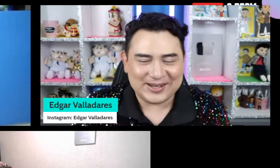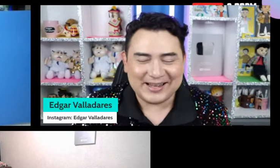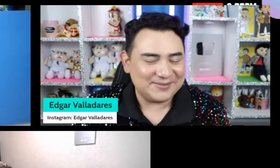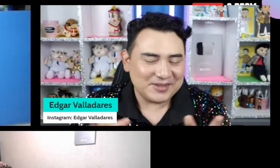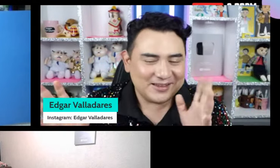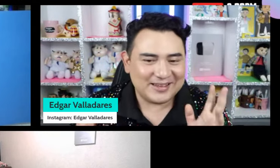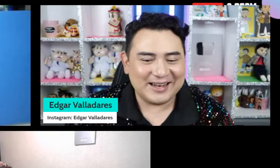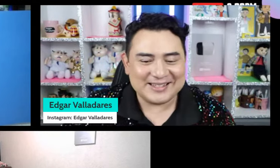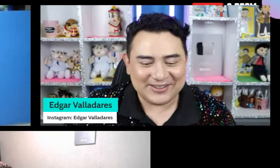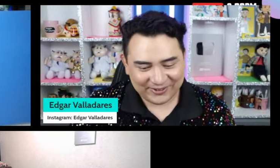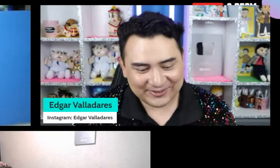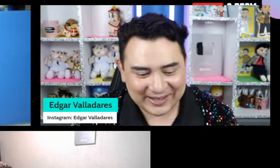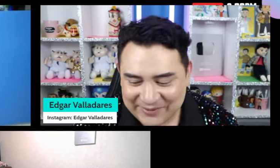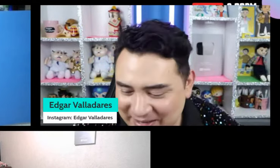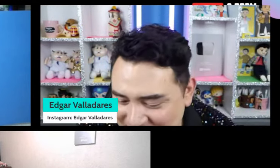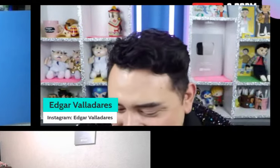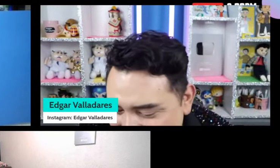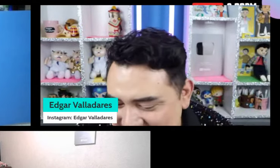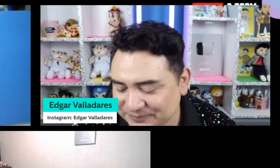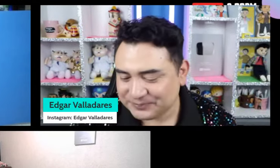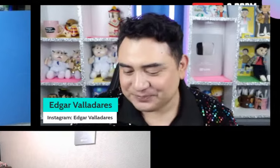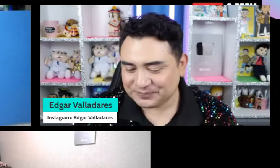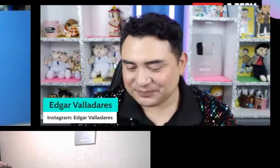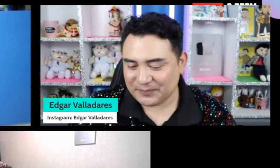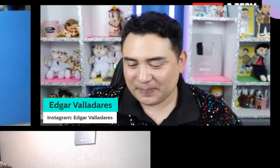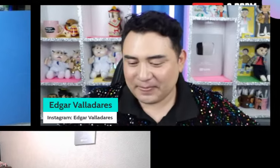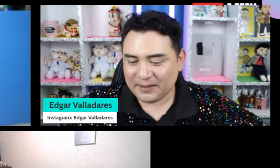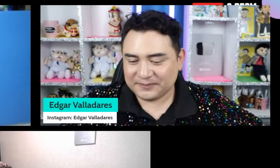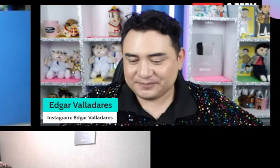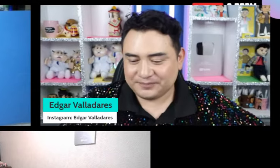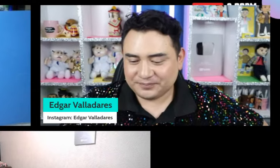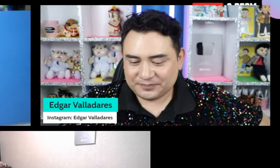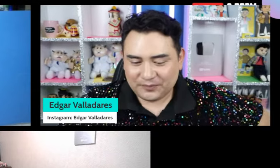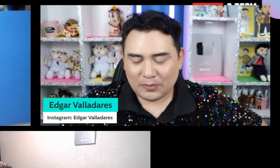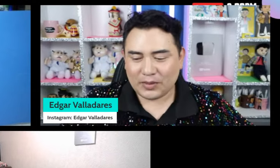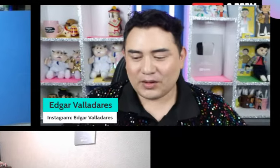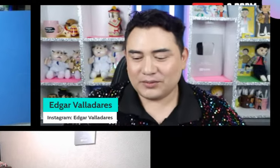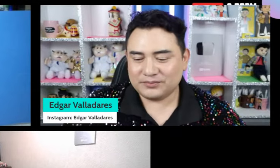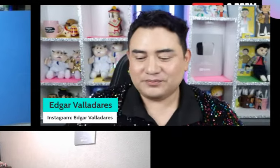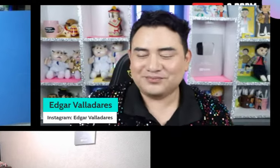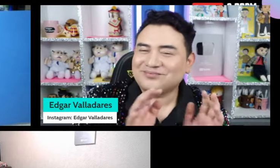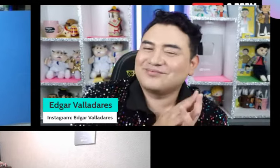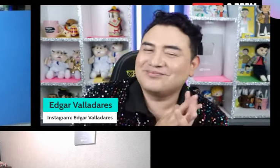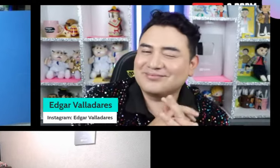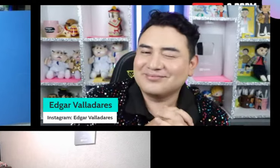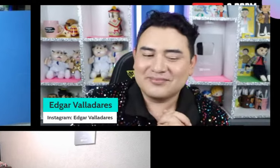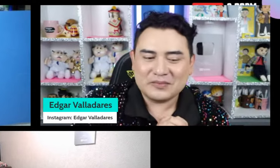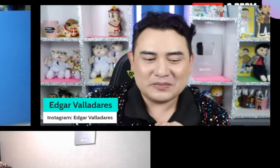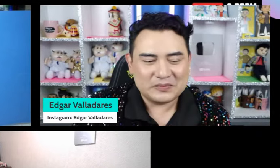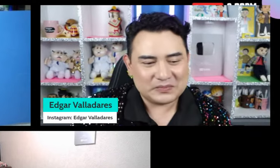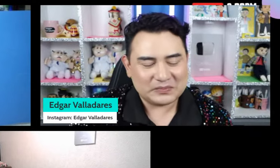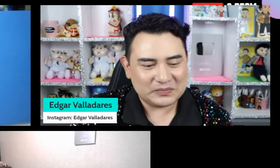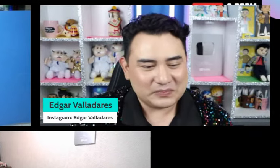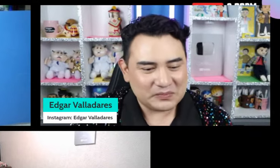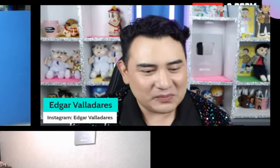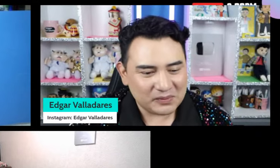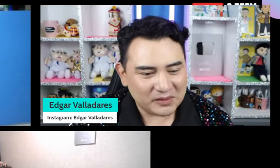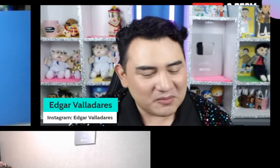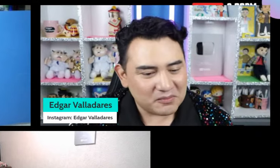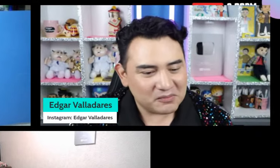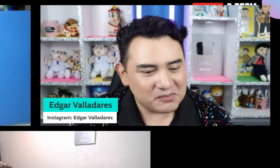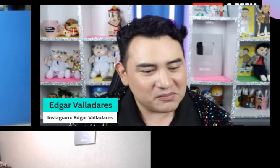redes sociales y listo Jaime Alex pues muchas gracias este no sé si infantiles ya dicen en el chat